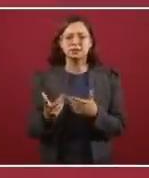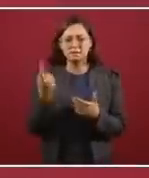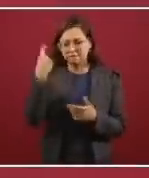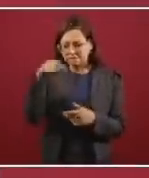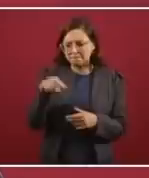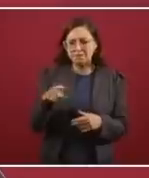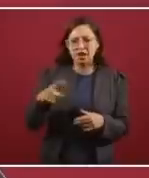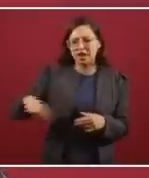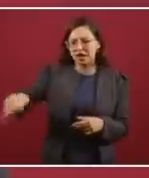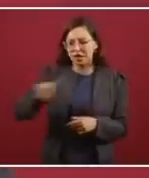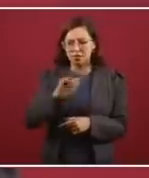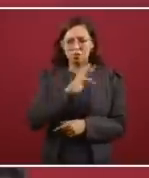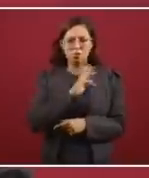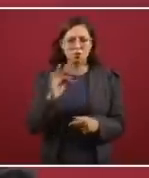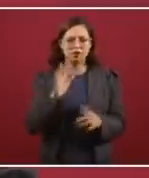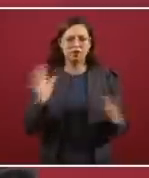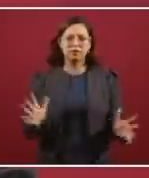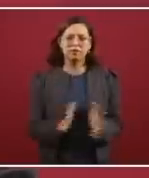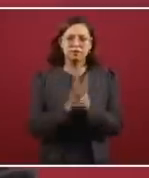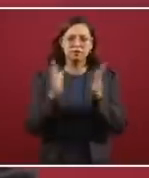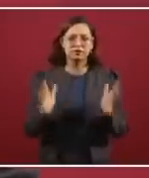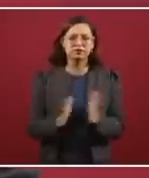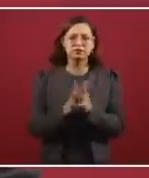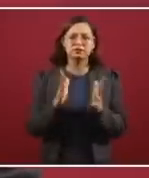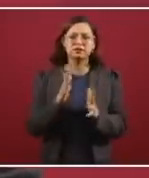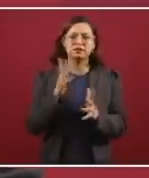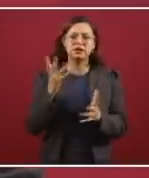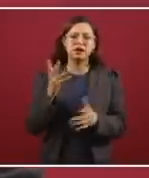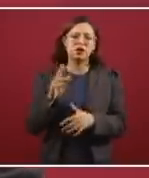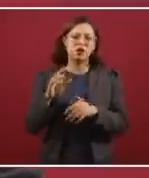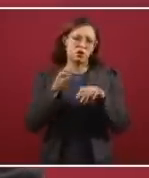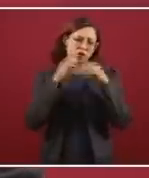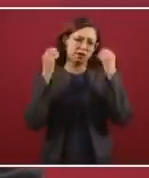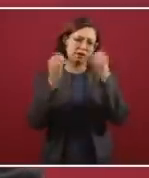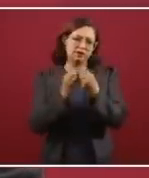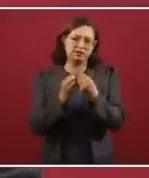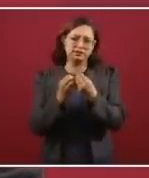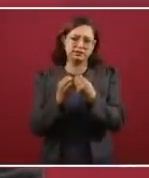la participación de organismos